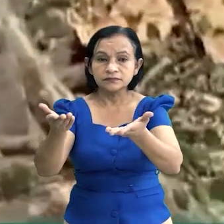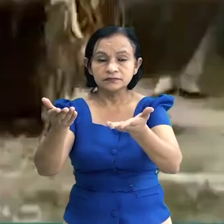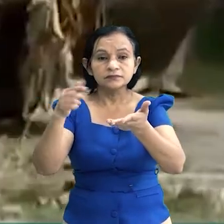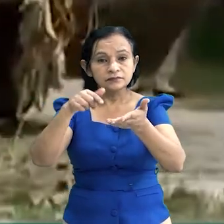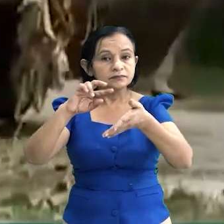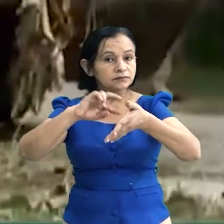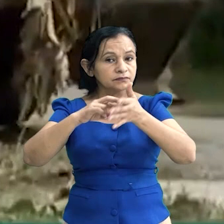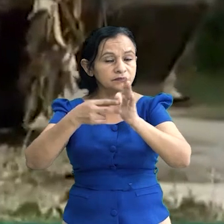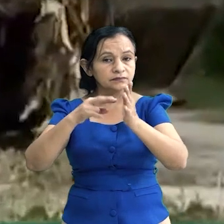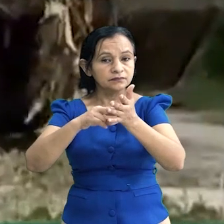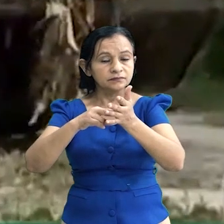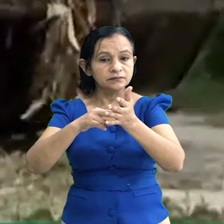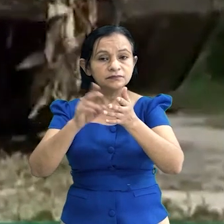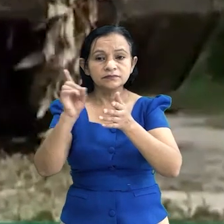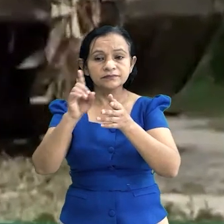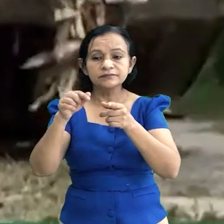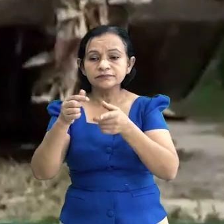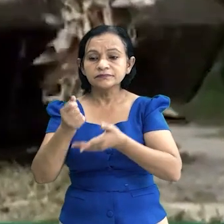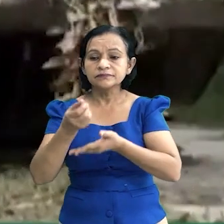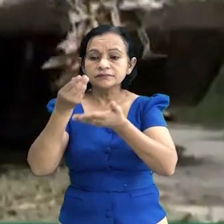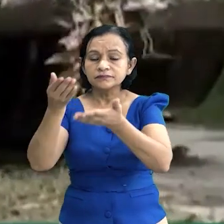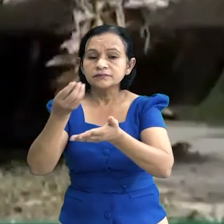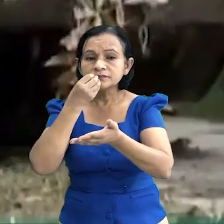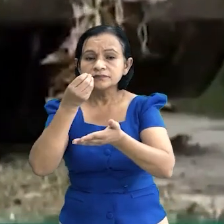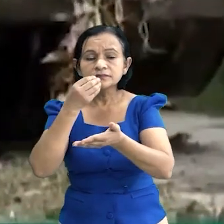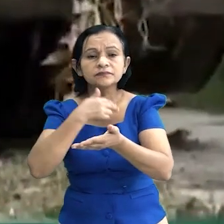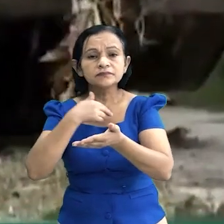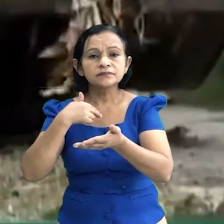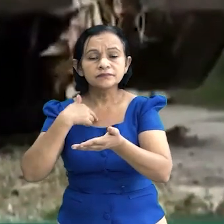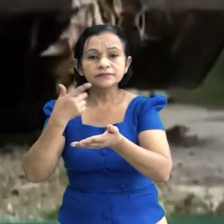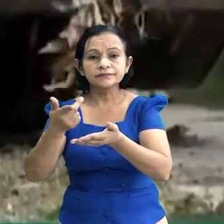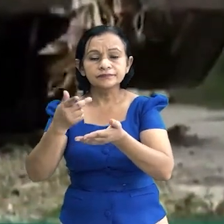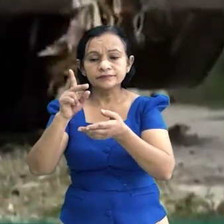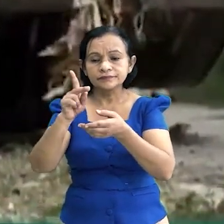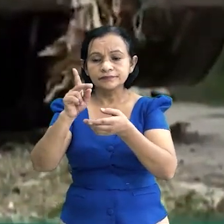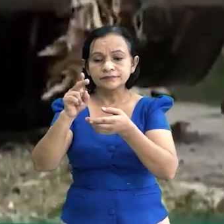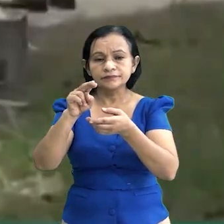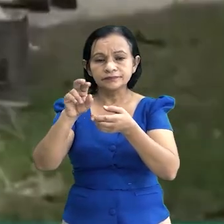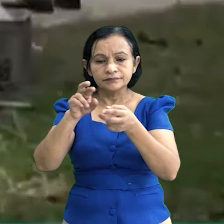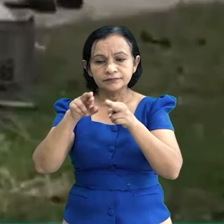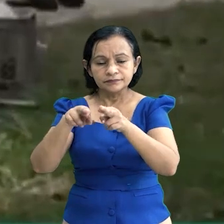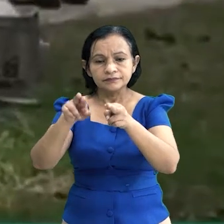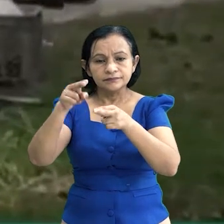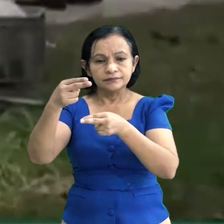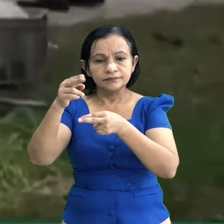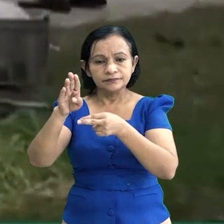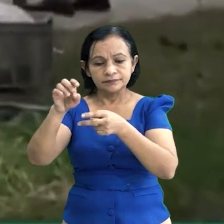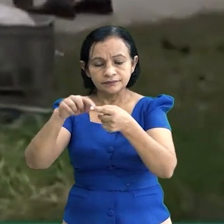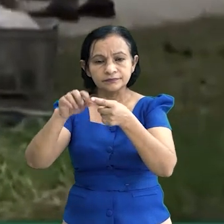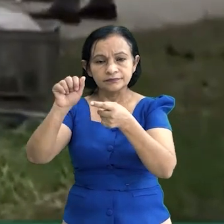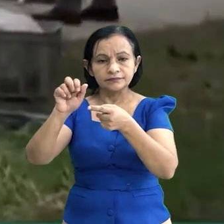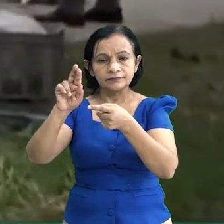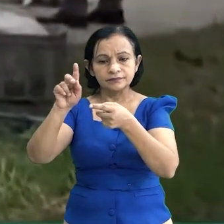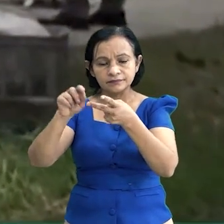este sentido, las provincias donde serán entregados dichos productos serán Pinar del Río, La Habana,